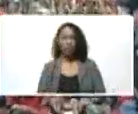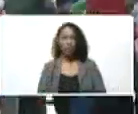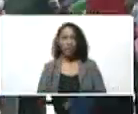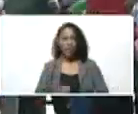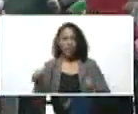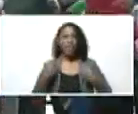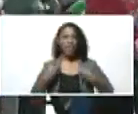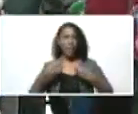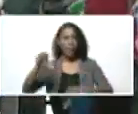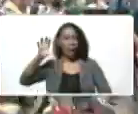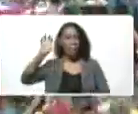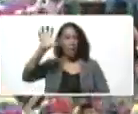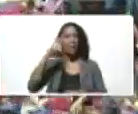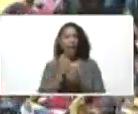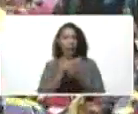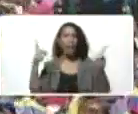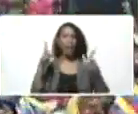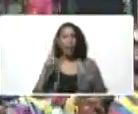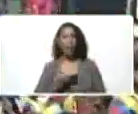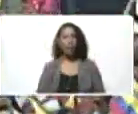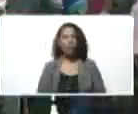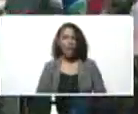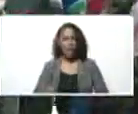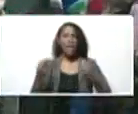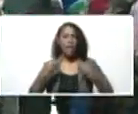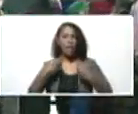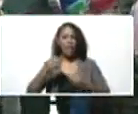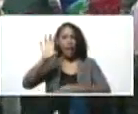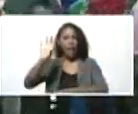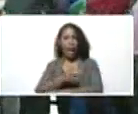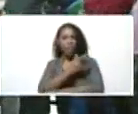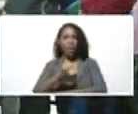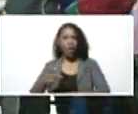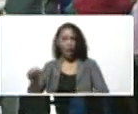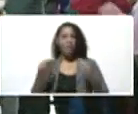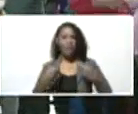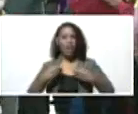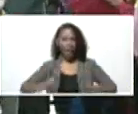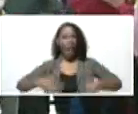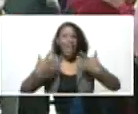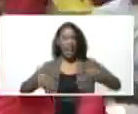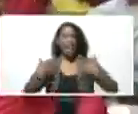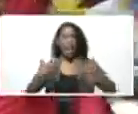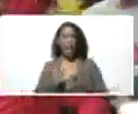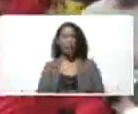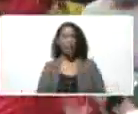¡Que viva la patria libre! ¡Que viva el canto! ¡Que viva la alegría!